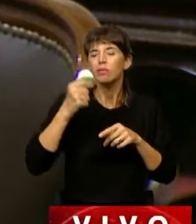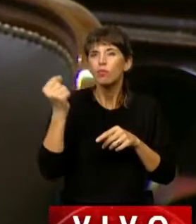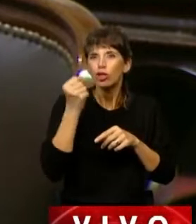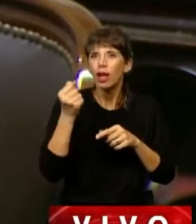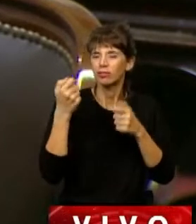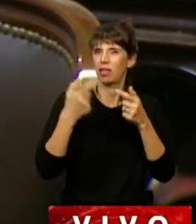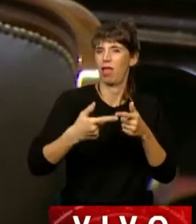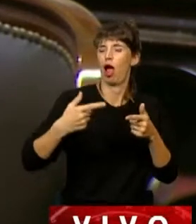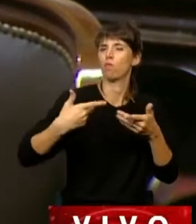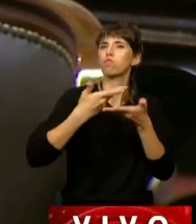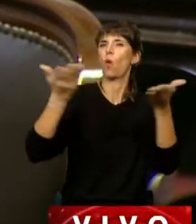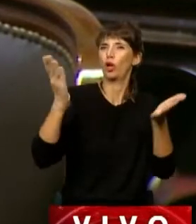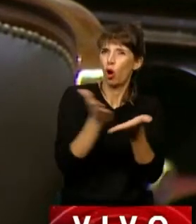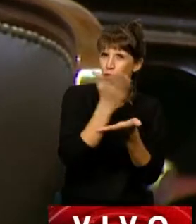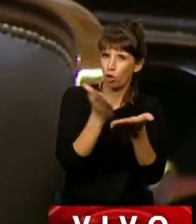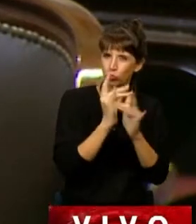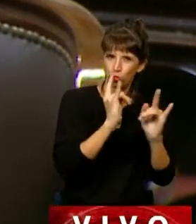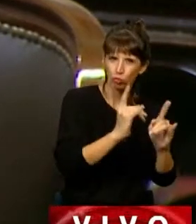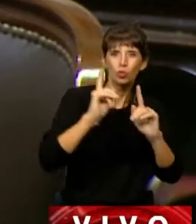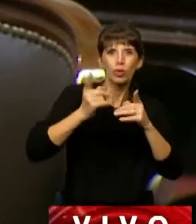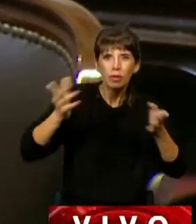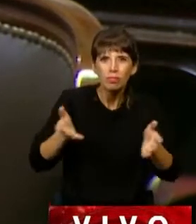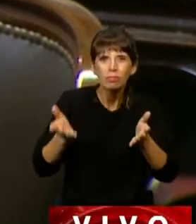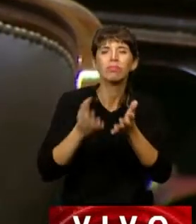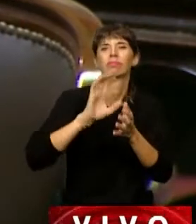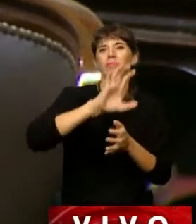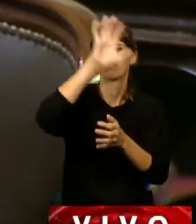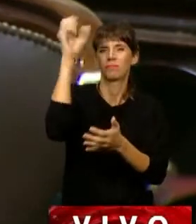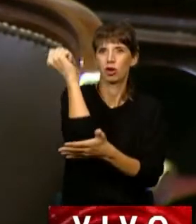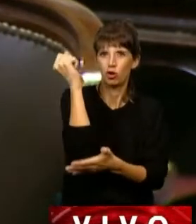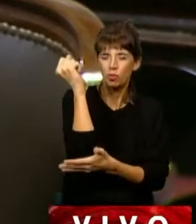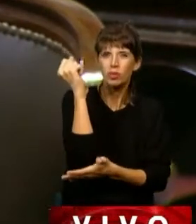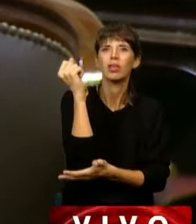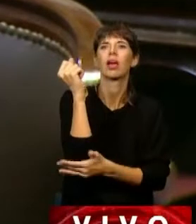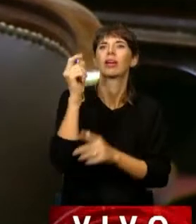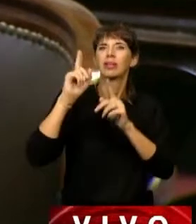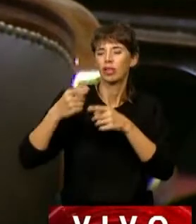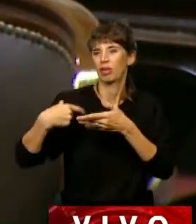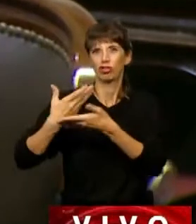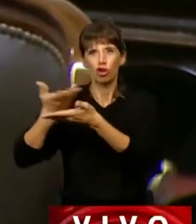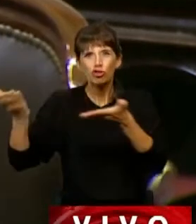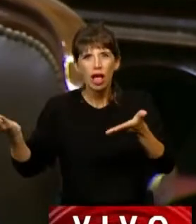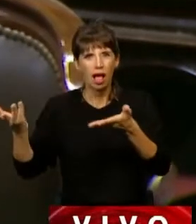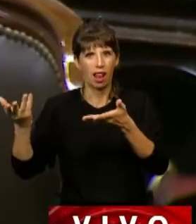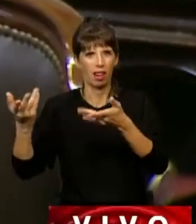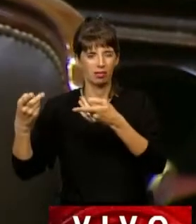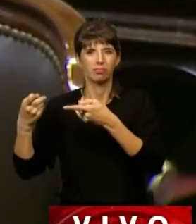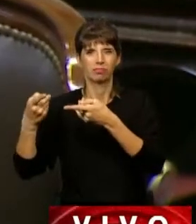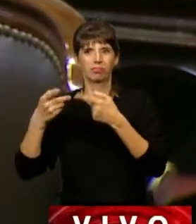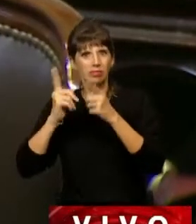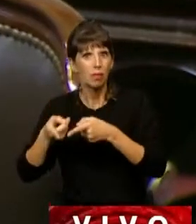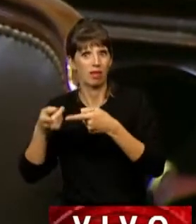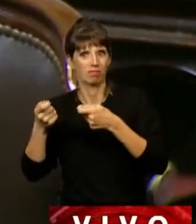pública, el desarrollo de economías regionales, la promoción del sector de la economía social y solidaria, que si bien está